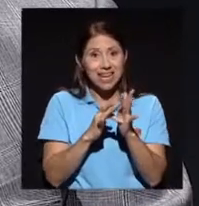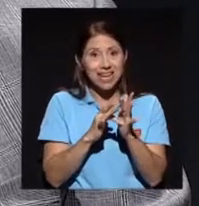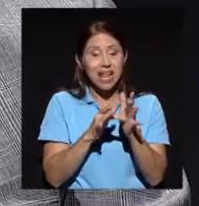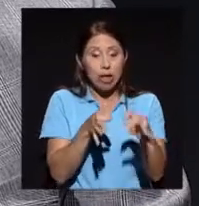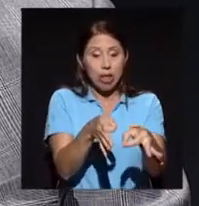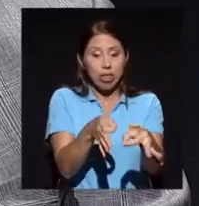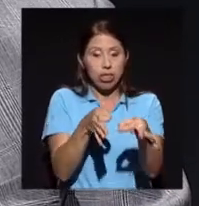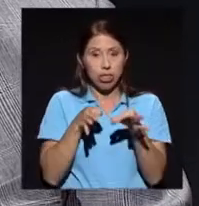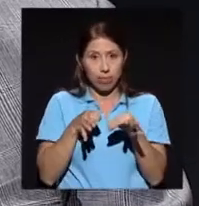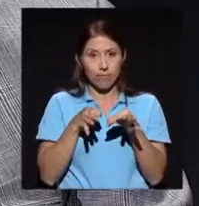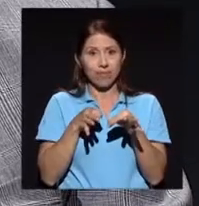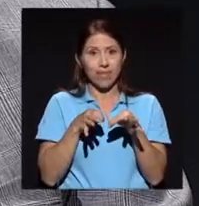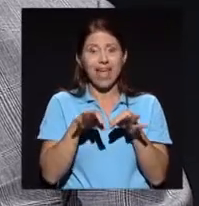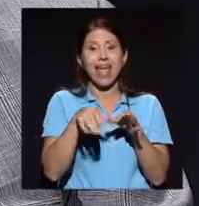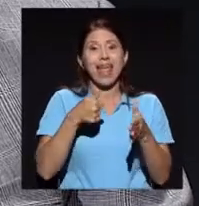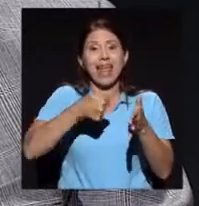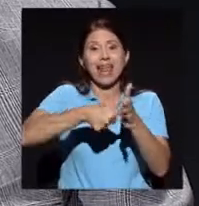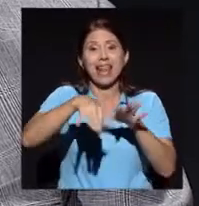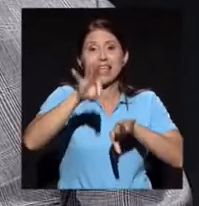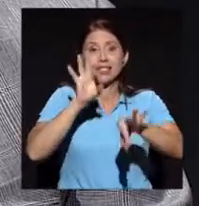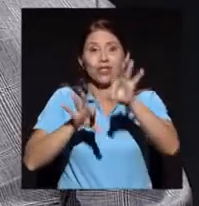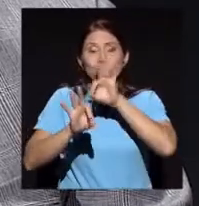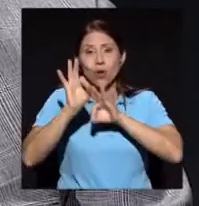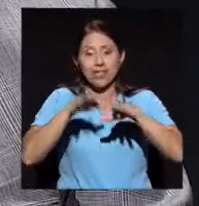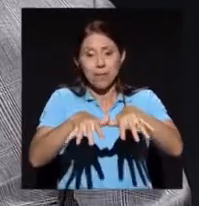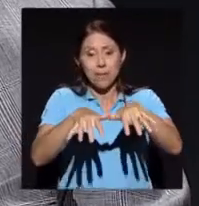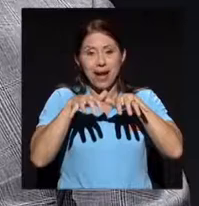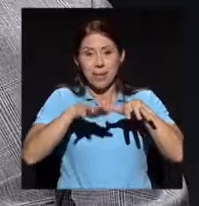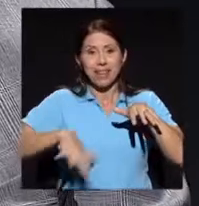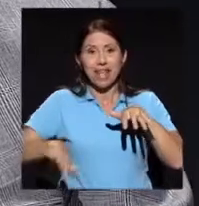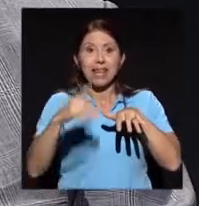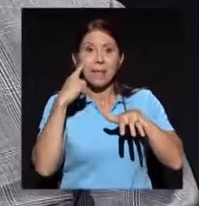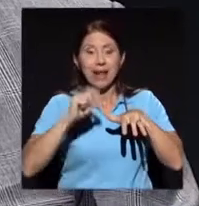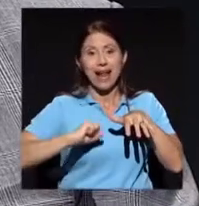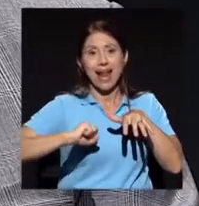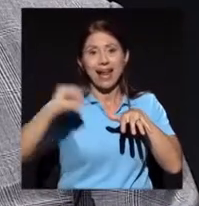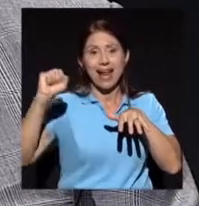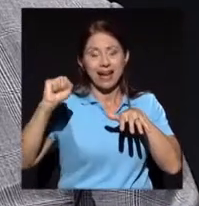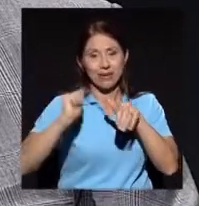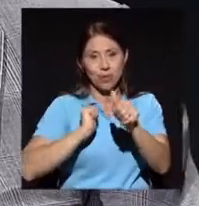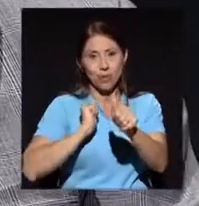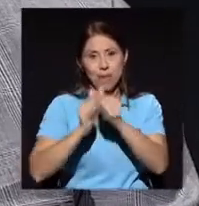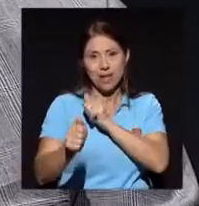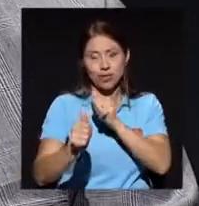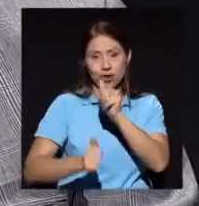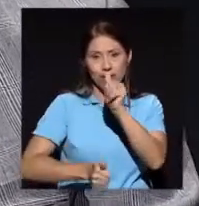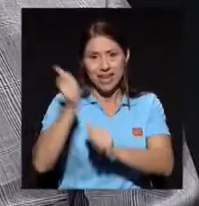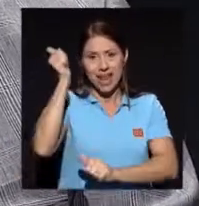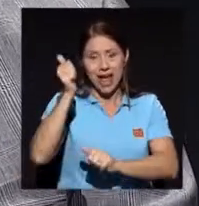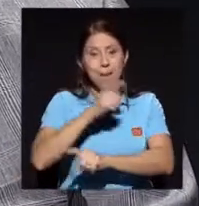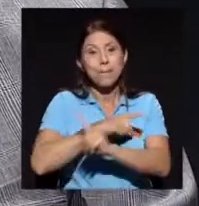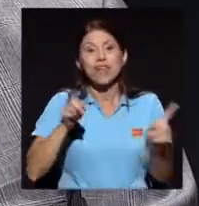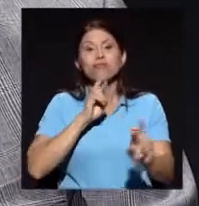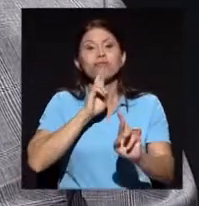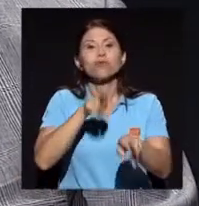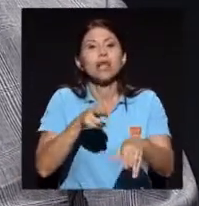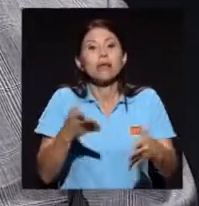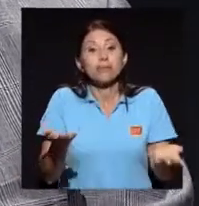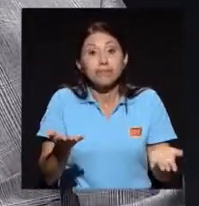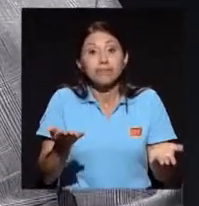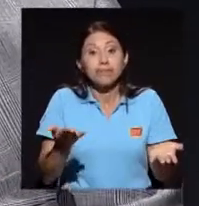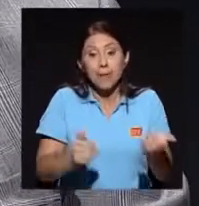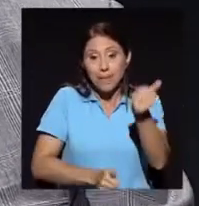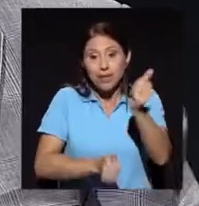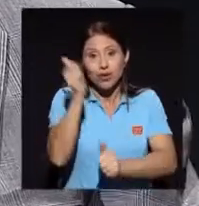parlamentarias con la intención de ganar una mayoría aún más fuerte y el resultado fue que perdió la mayoría